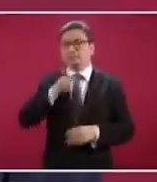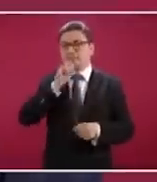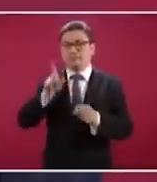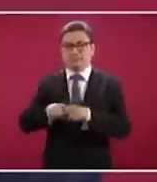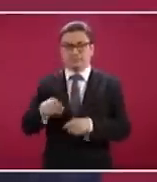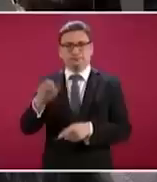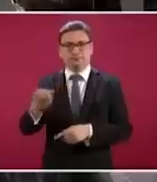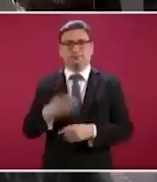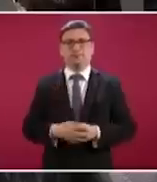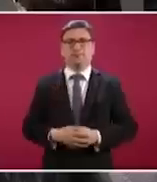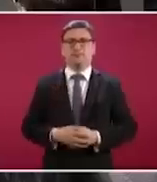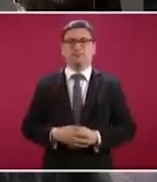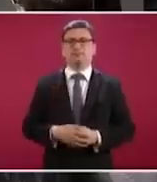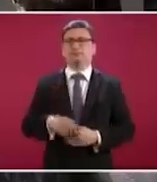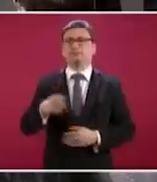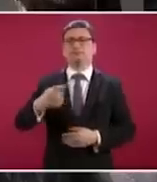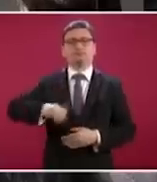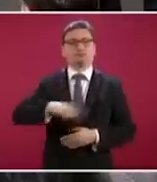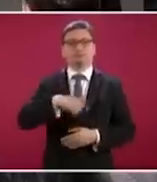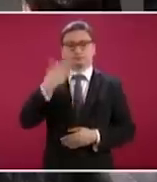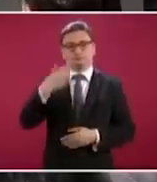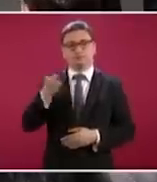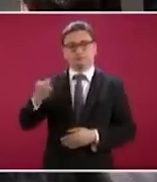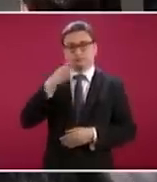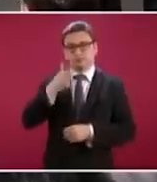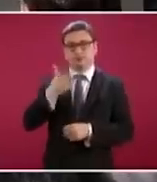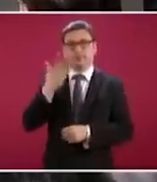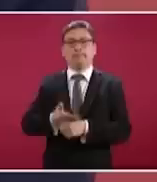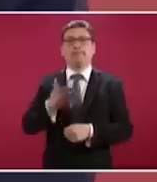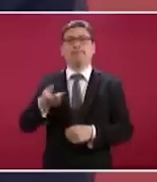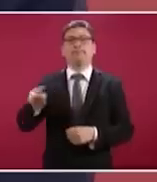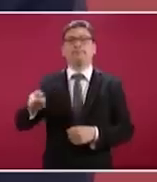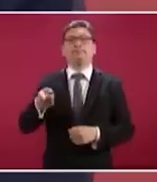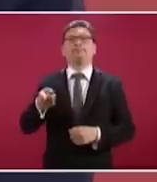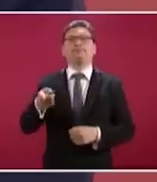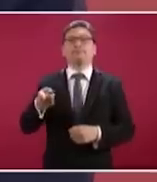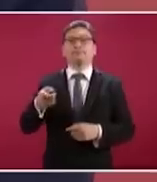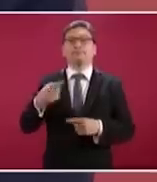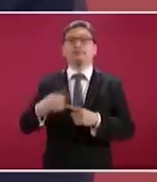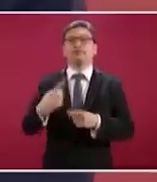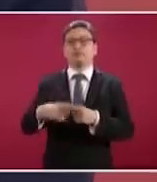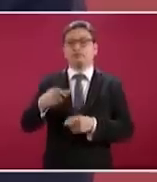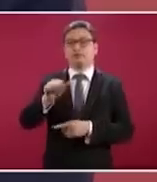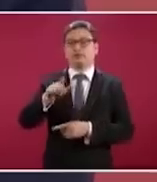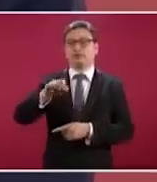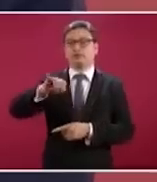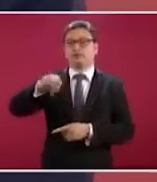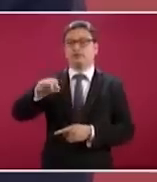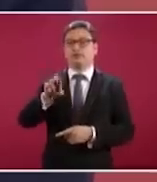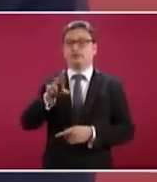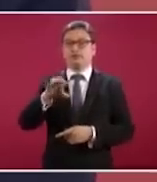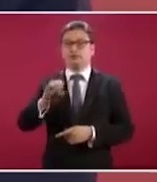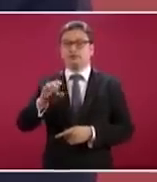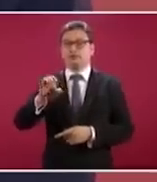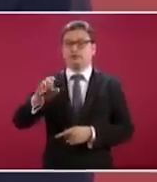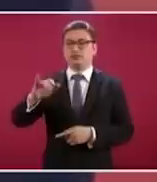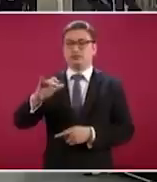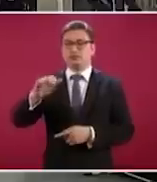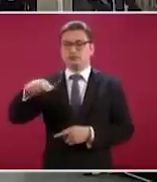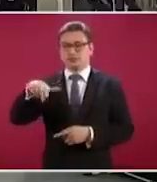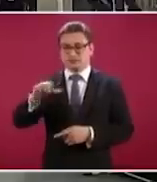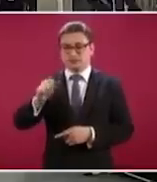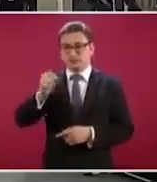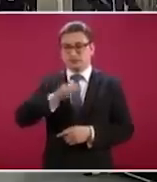tiene que ver con la responsabilidad de Alejandro Encina, subsecretario de Gobernación. Les